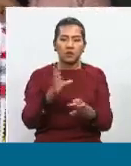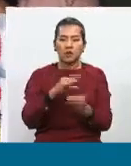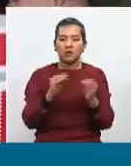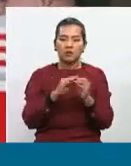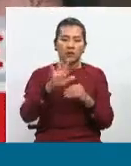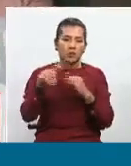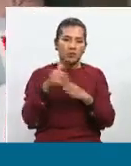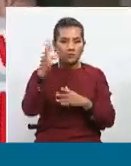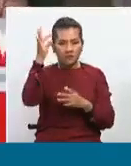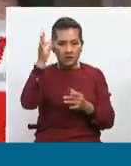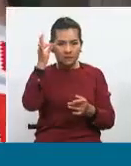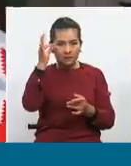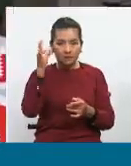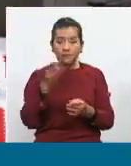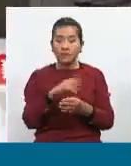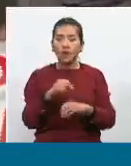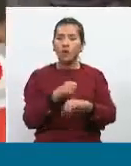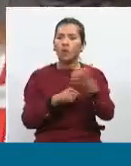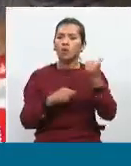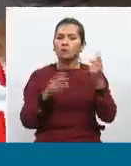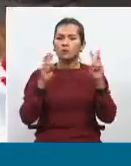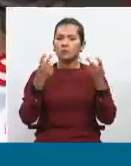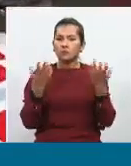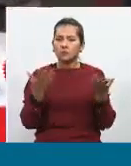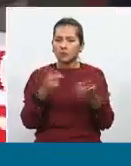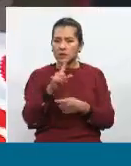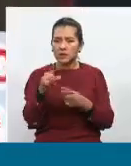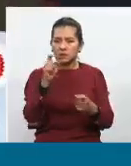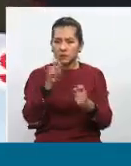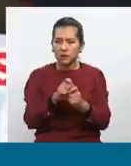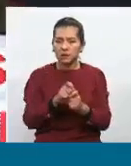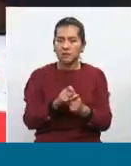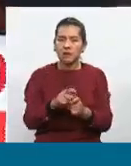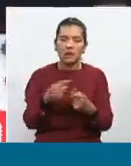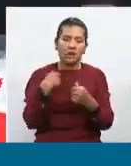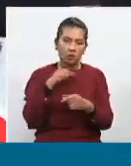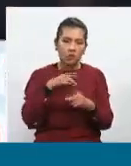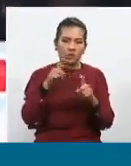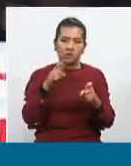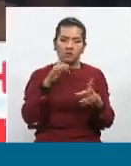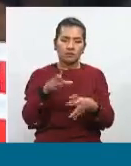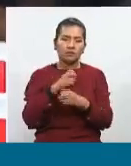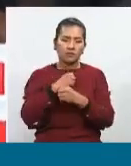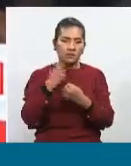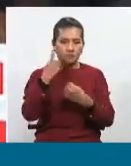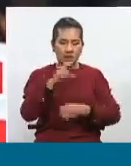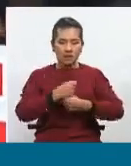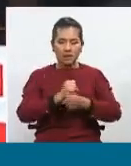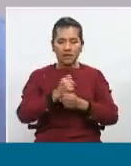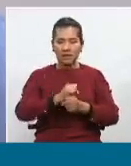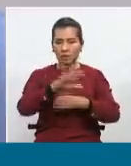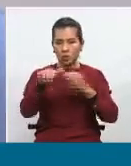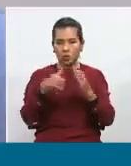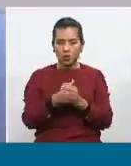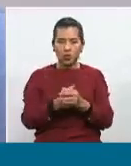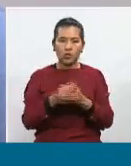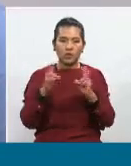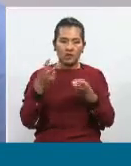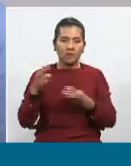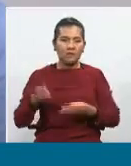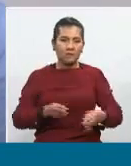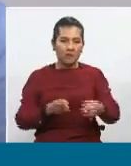fiscal. Y por otro lado, en lo específico, nosotros vamos a emplear estos dos mecanismos que se han creado de seguimiento: